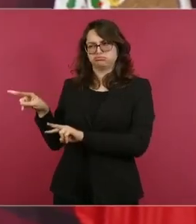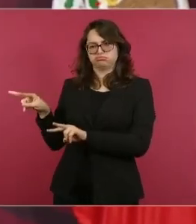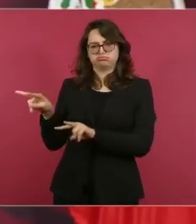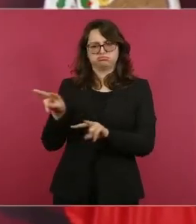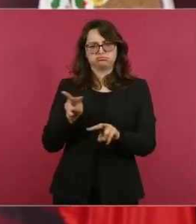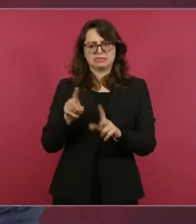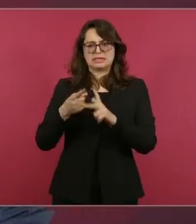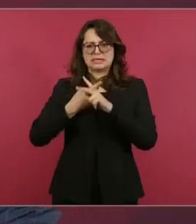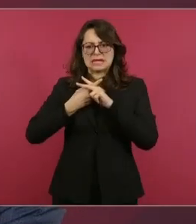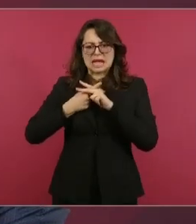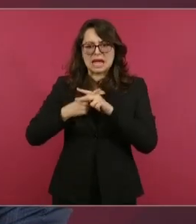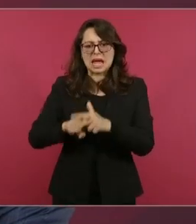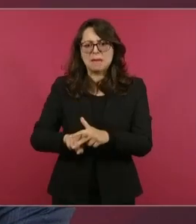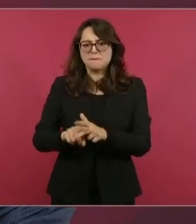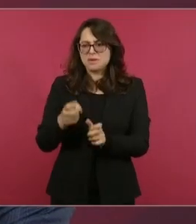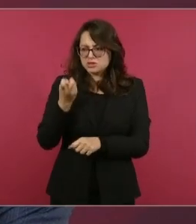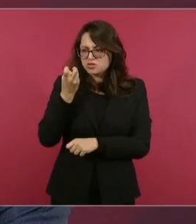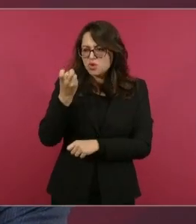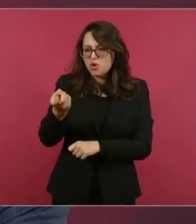estaba entrando